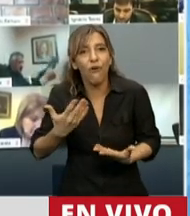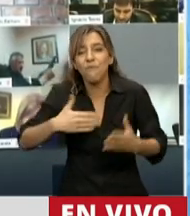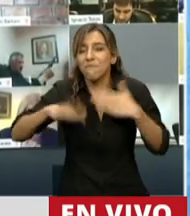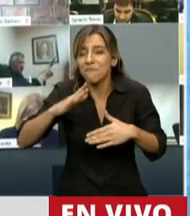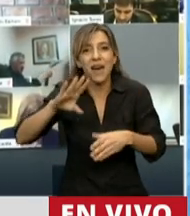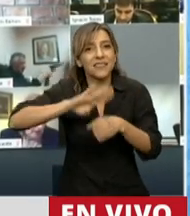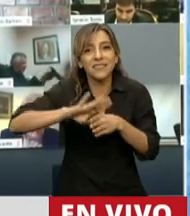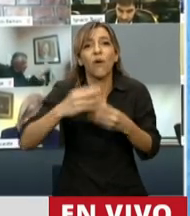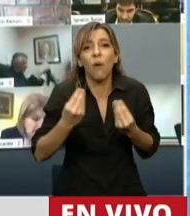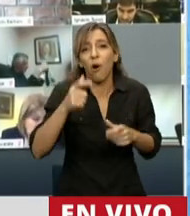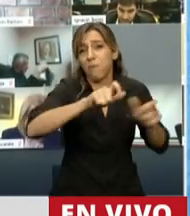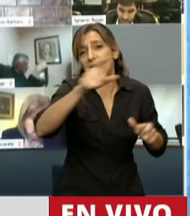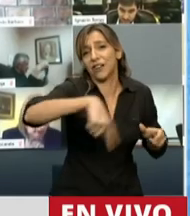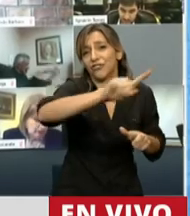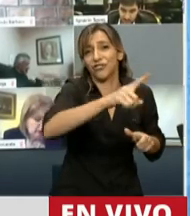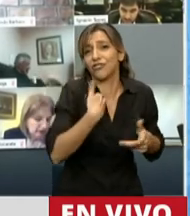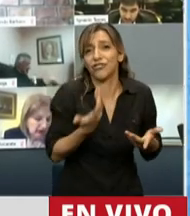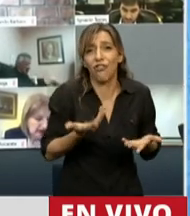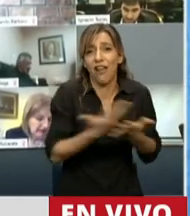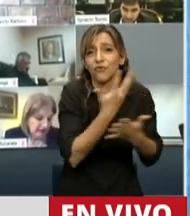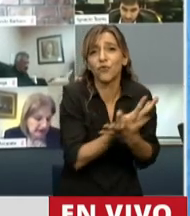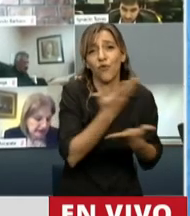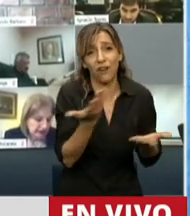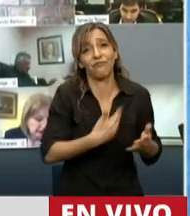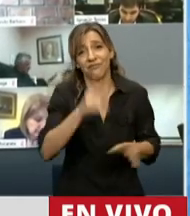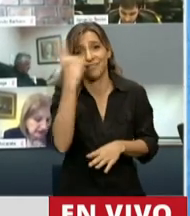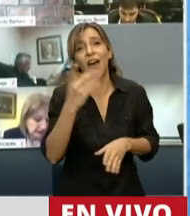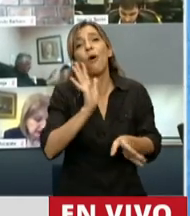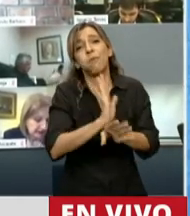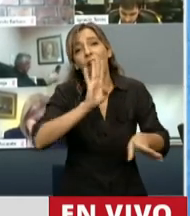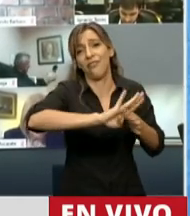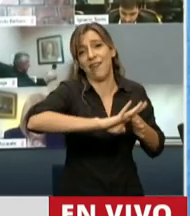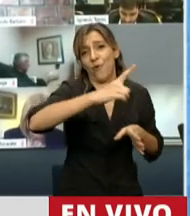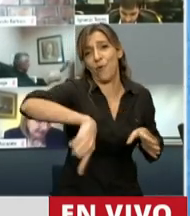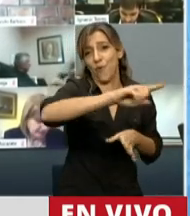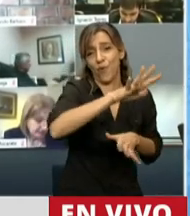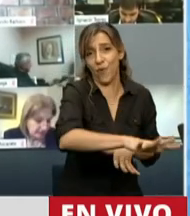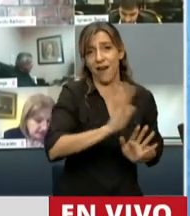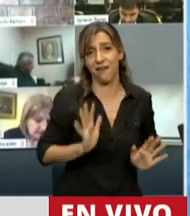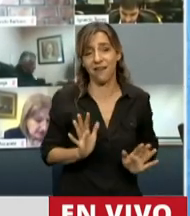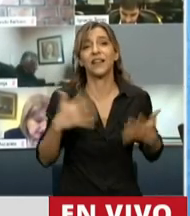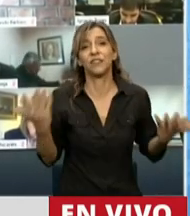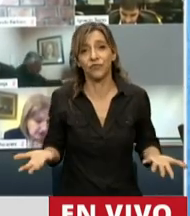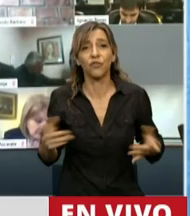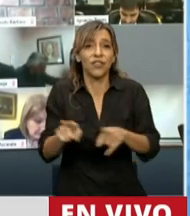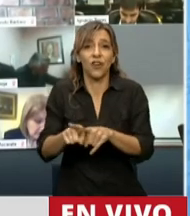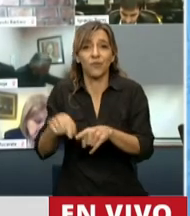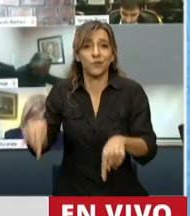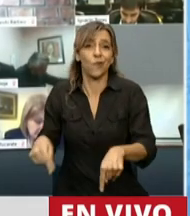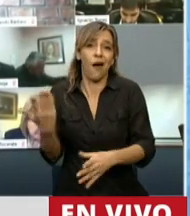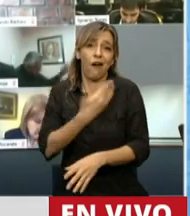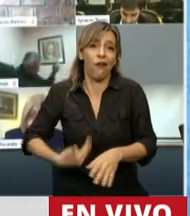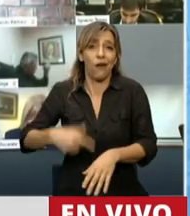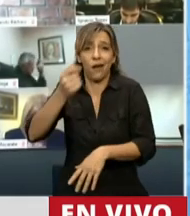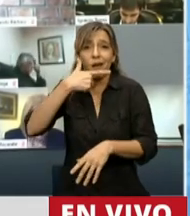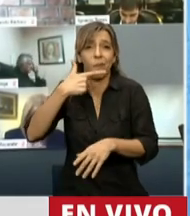de todo y sufren esta pandemia más que nadie, mientras algunos, como ese que es el mejor turista que presidente, está dándose la gran vida ahora en